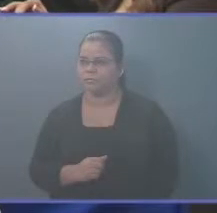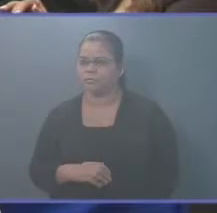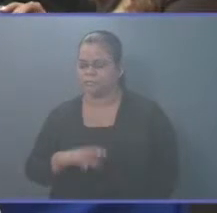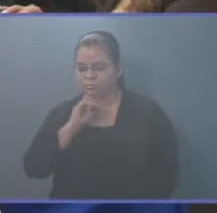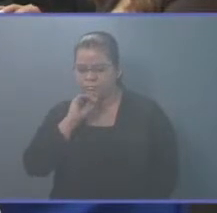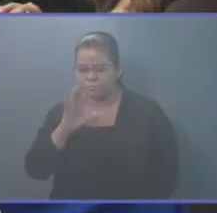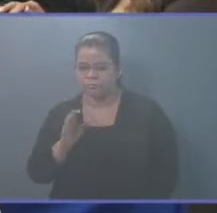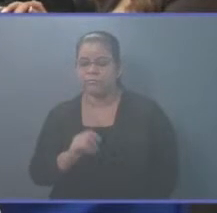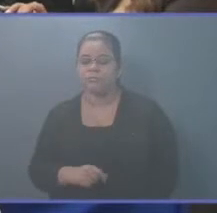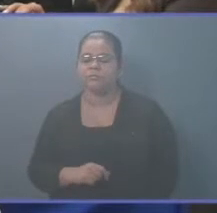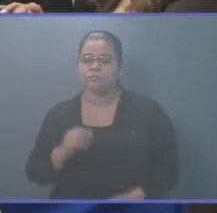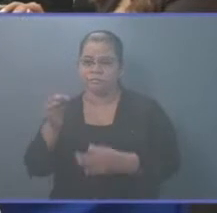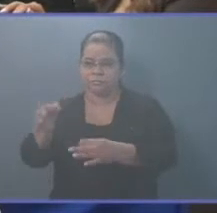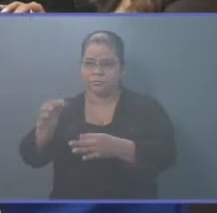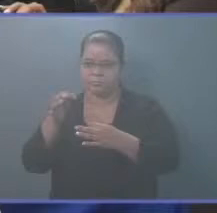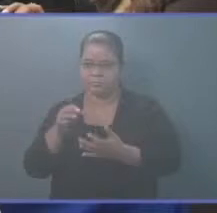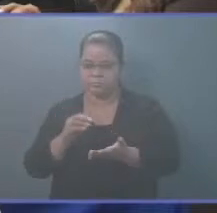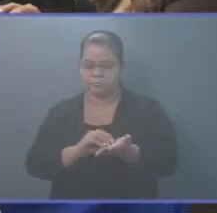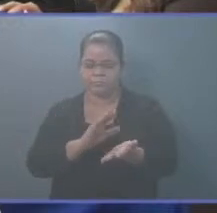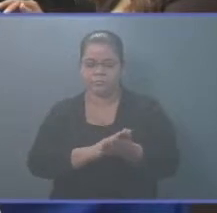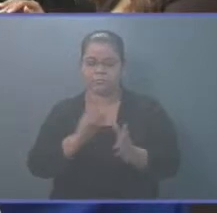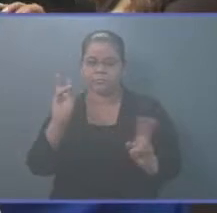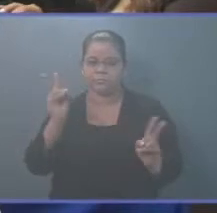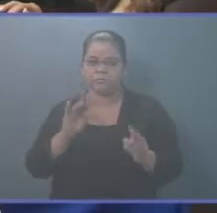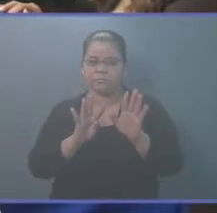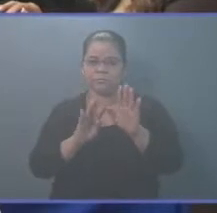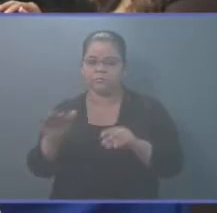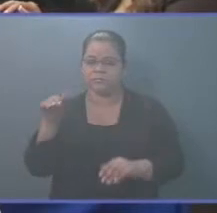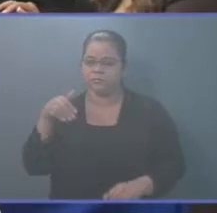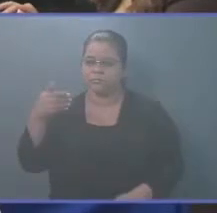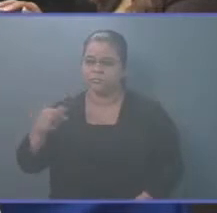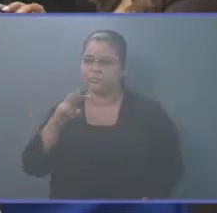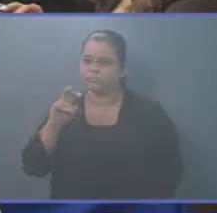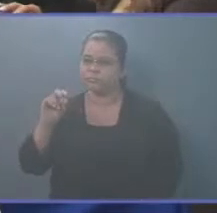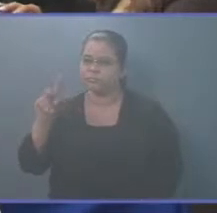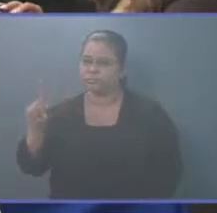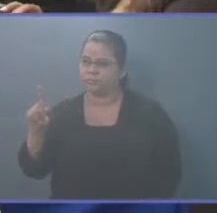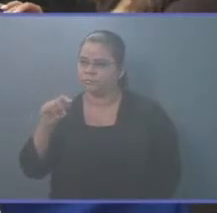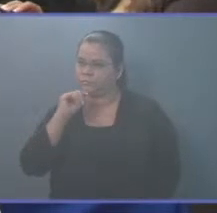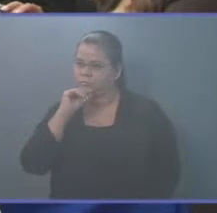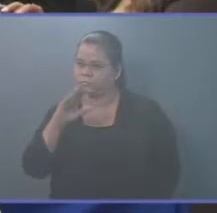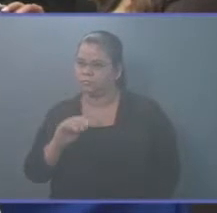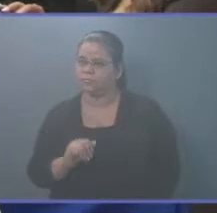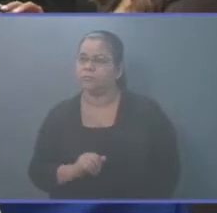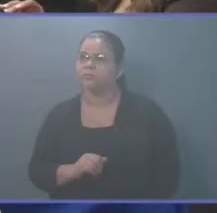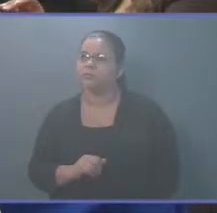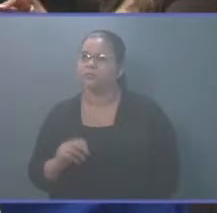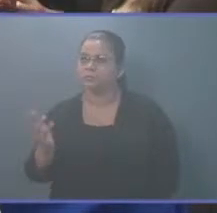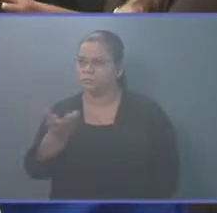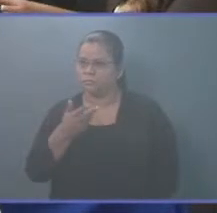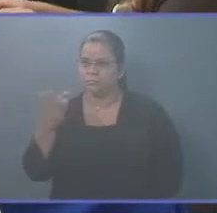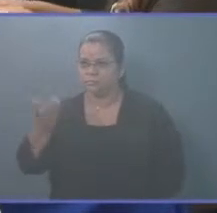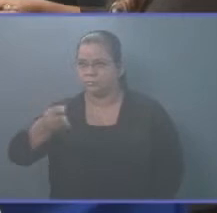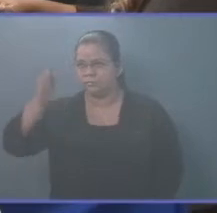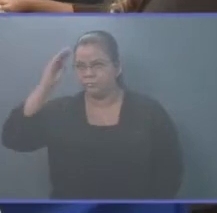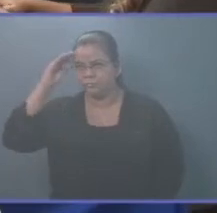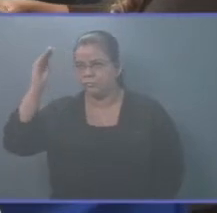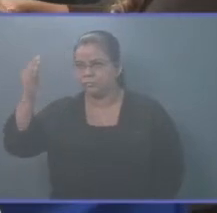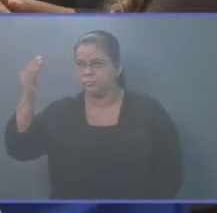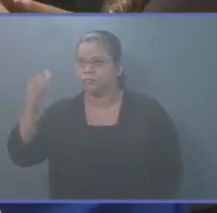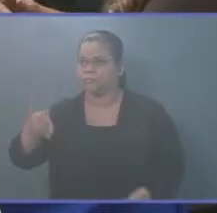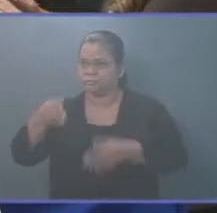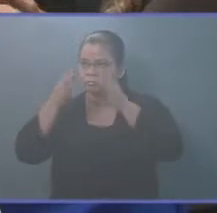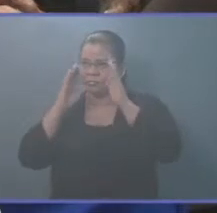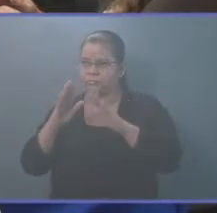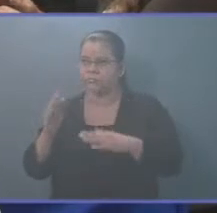Dicha correspondencia establece San Salvador, 9 de marzo de 2021. Reciban un cordial saludo y en